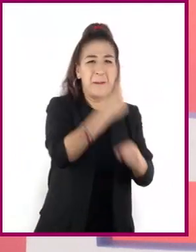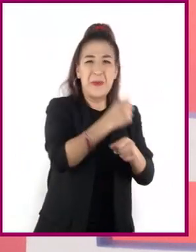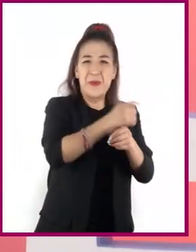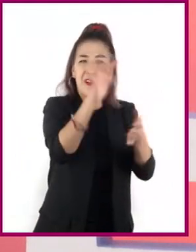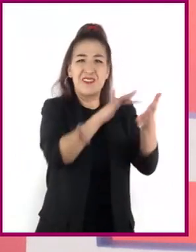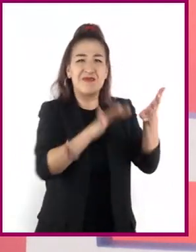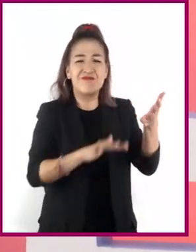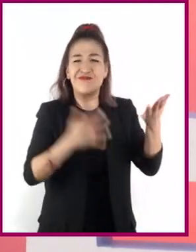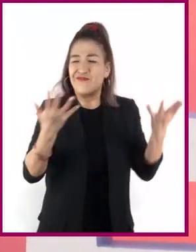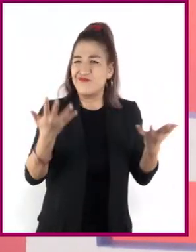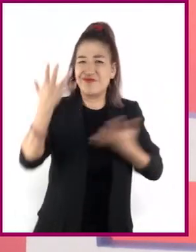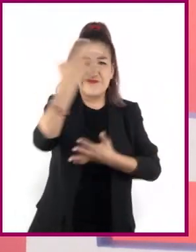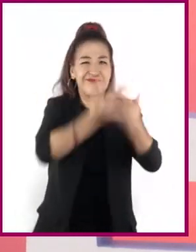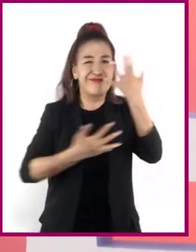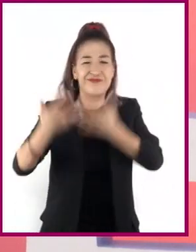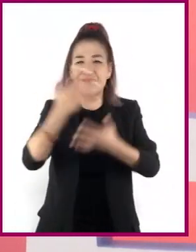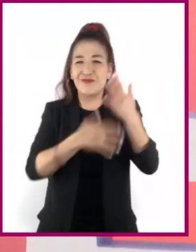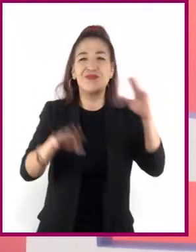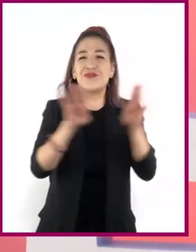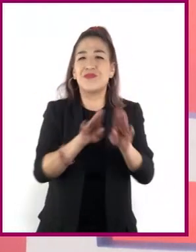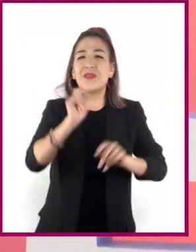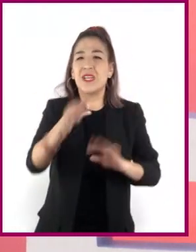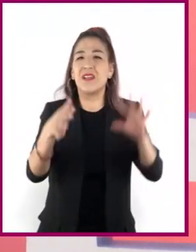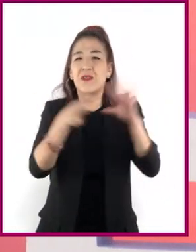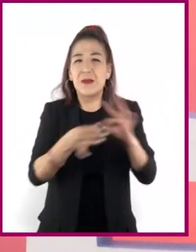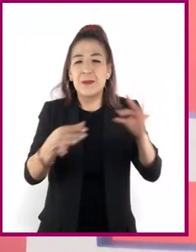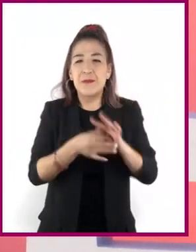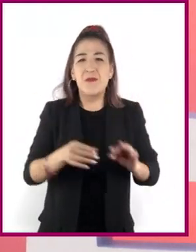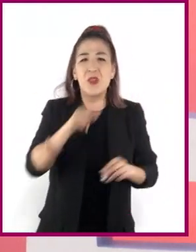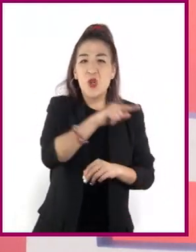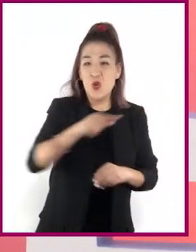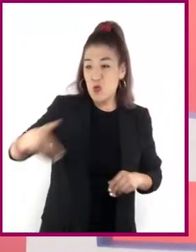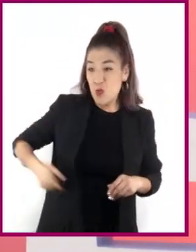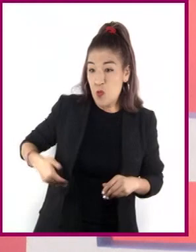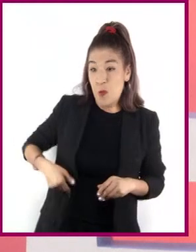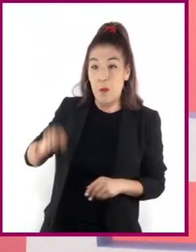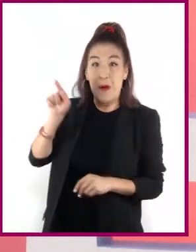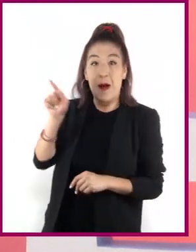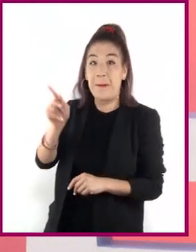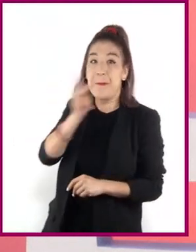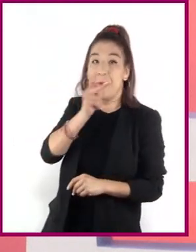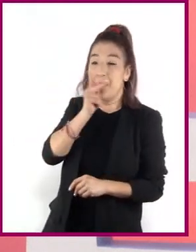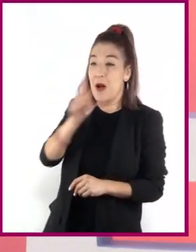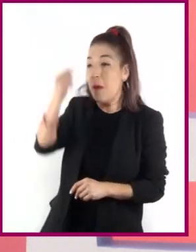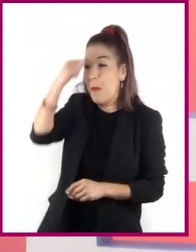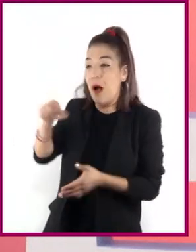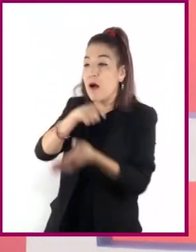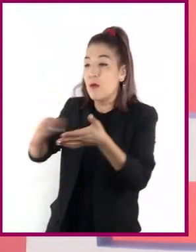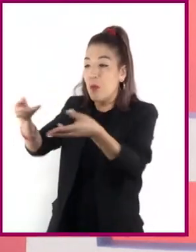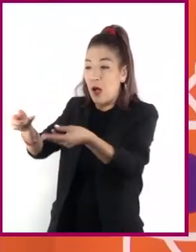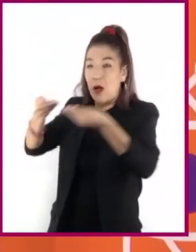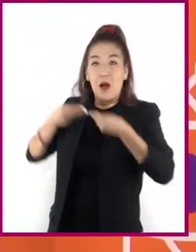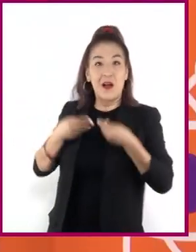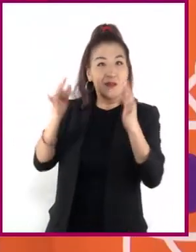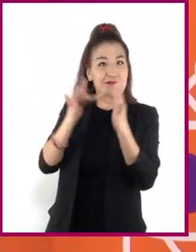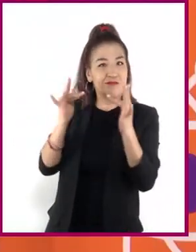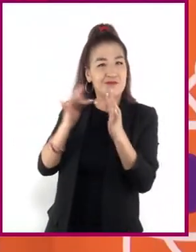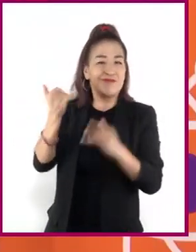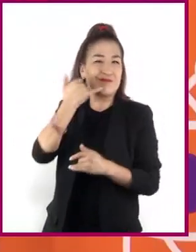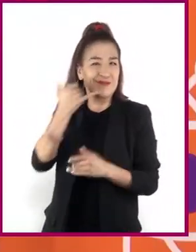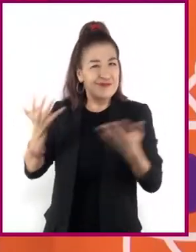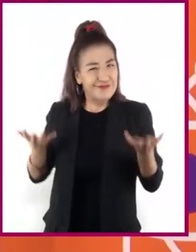se podrían interpretar como la culpa es de los padres por proporcionarnos los teléfonos